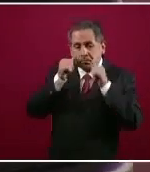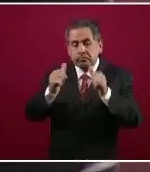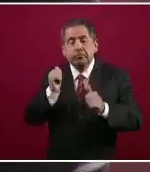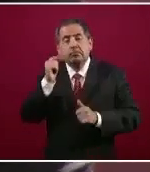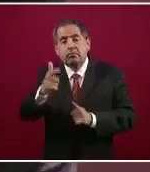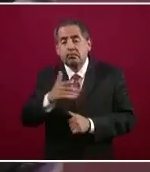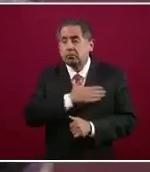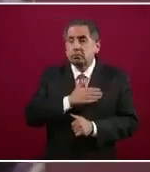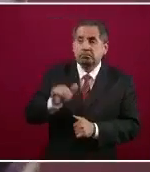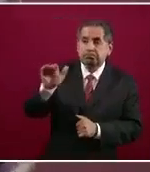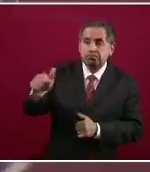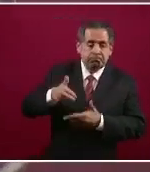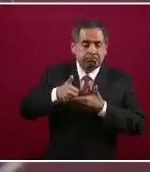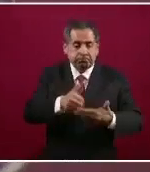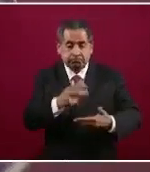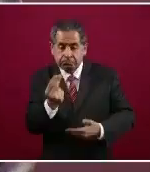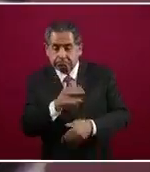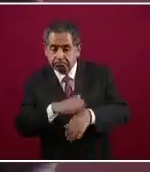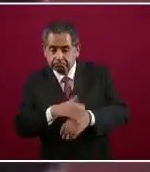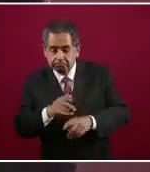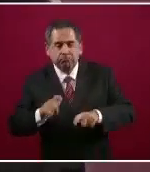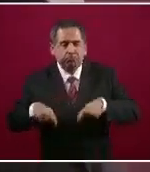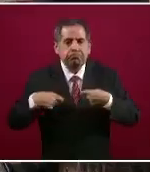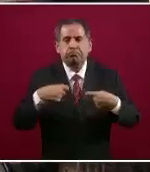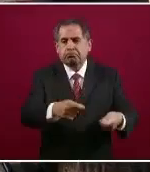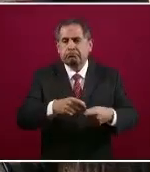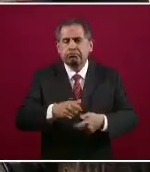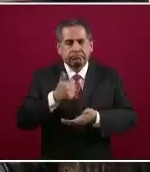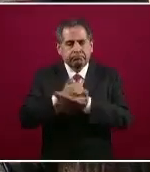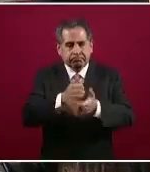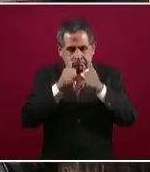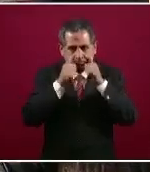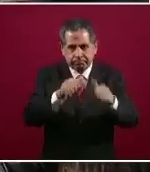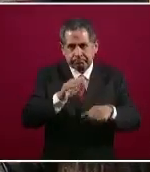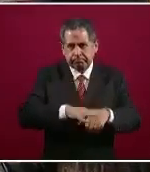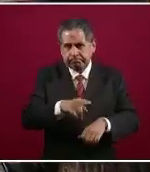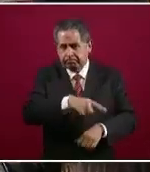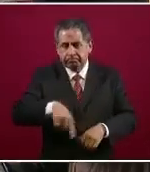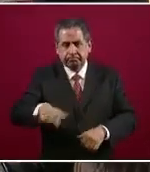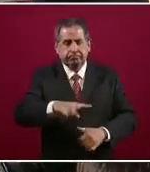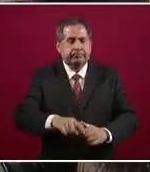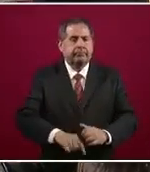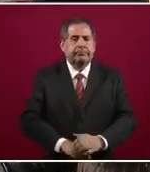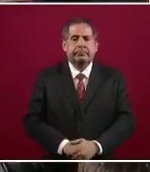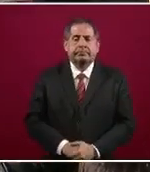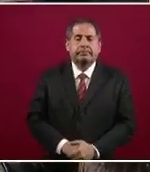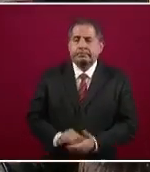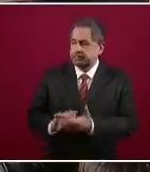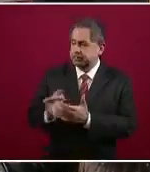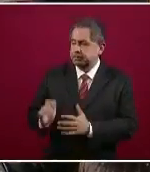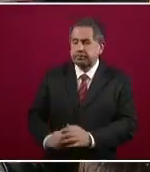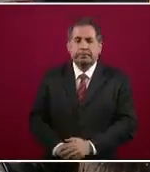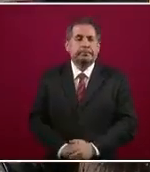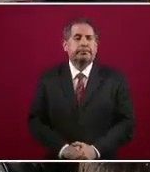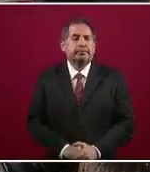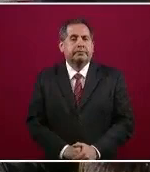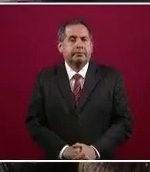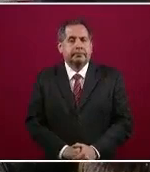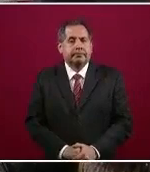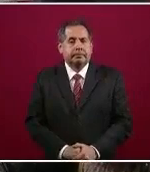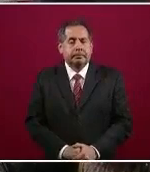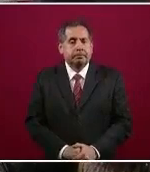especialmente a los mexicanos más necesitados. Permiso, presidente. Bueno, esta es